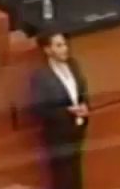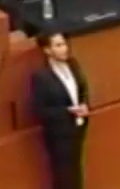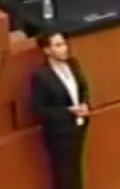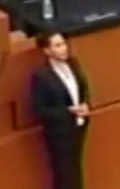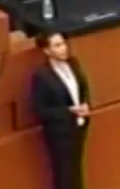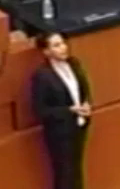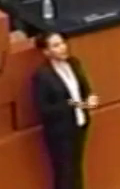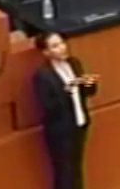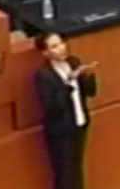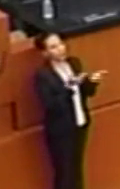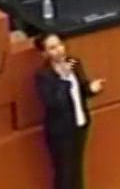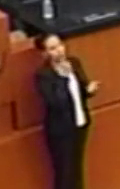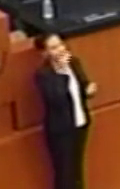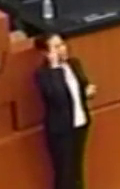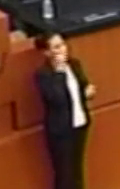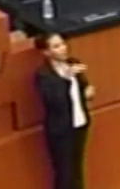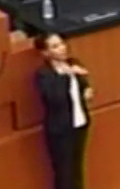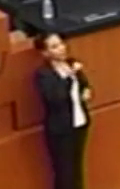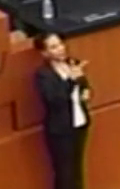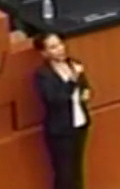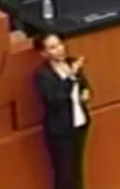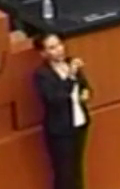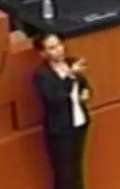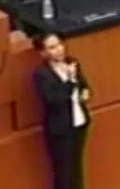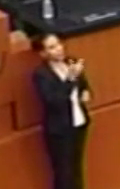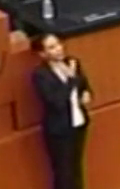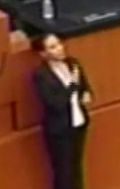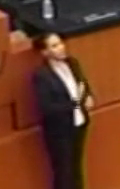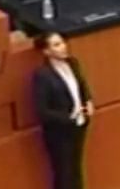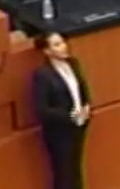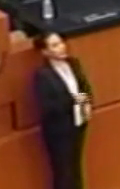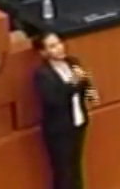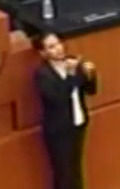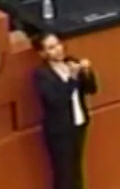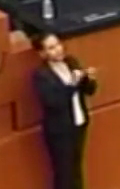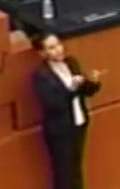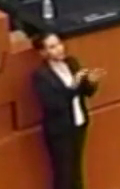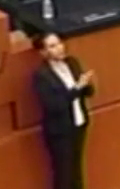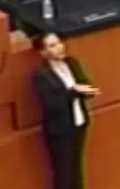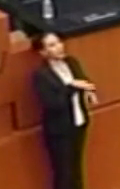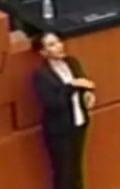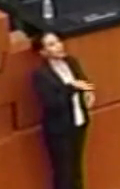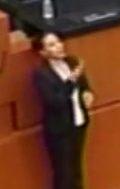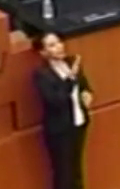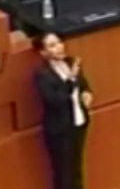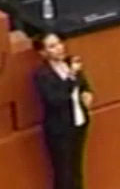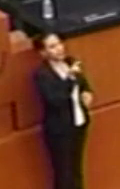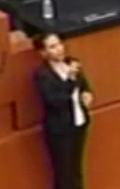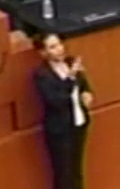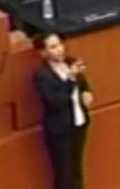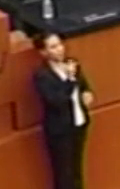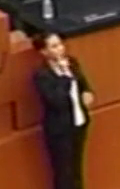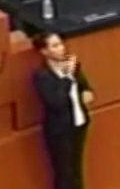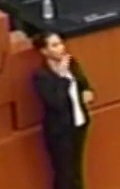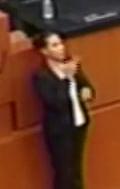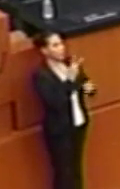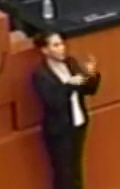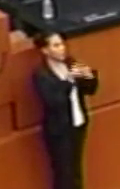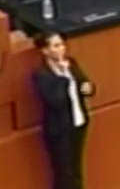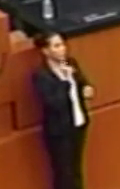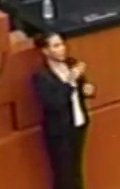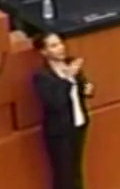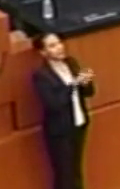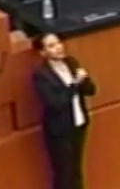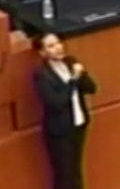Le damos ahora el uso de la palabra al senador Miguel Barbosa Huerta, presidente del Instituto Belisario Domínguez, y le damos también la bienvenida a la senadora Dolores Padierna. Gracias. Saludo